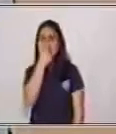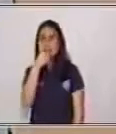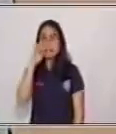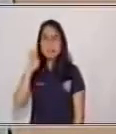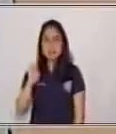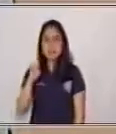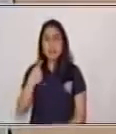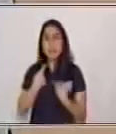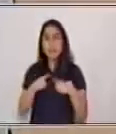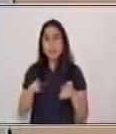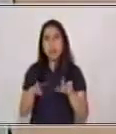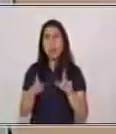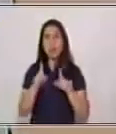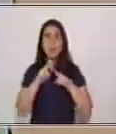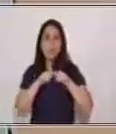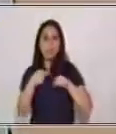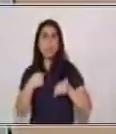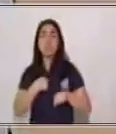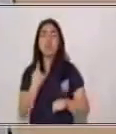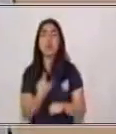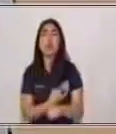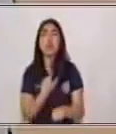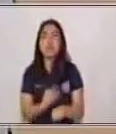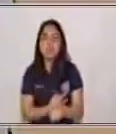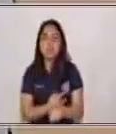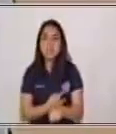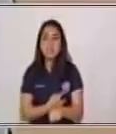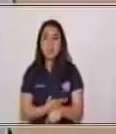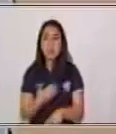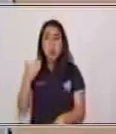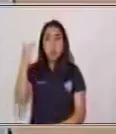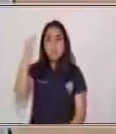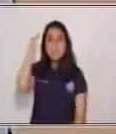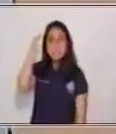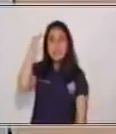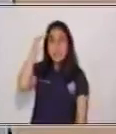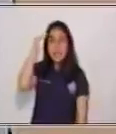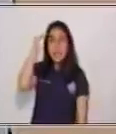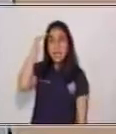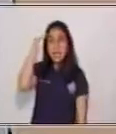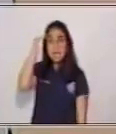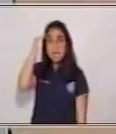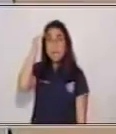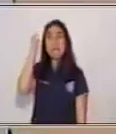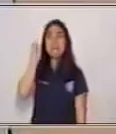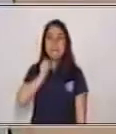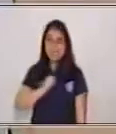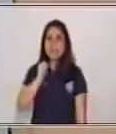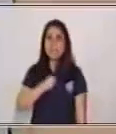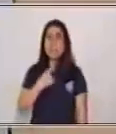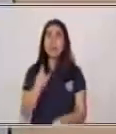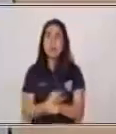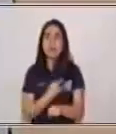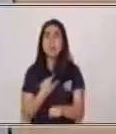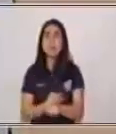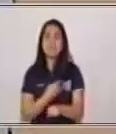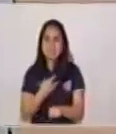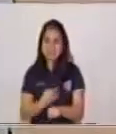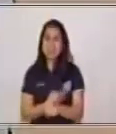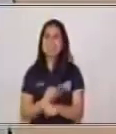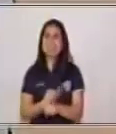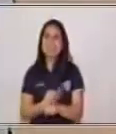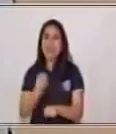Correcto, como verbo. No sé, lleva tilde. El segundo sé no lleva tilde. Sí, por